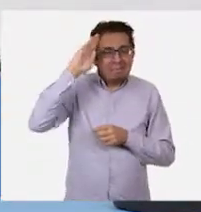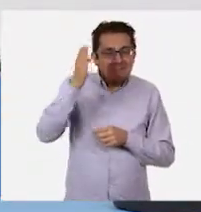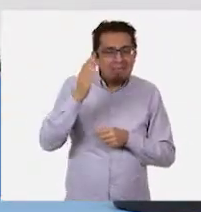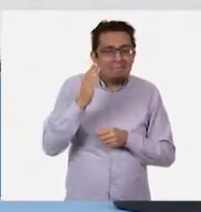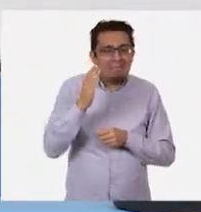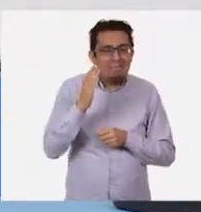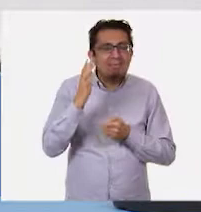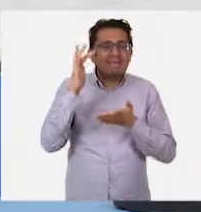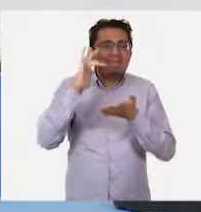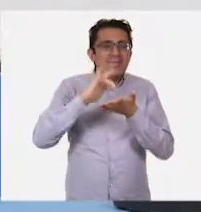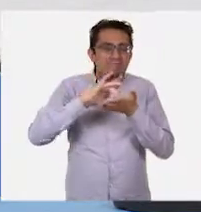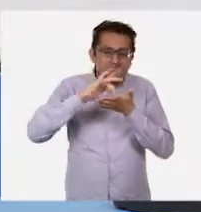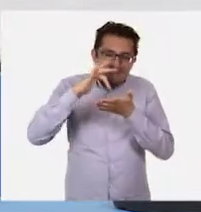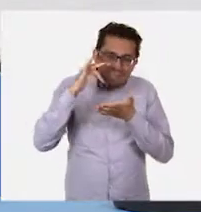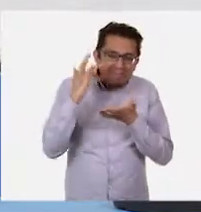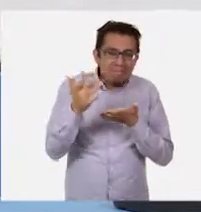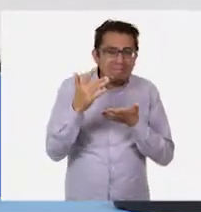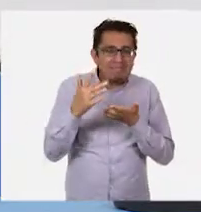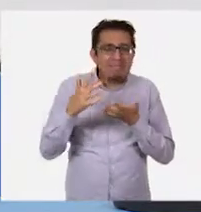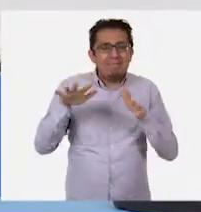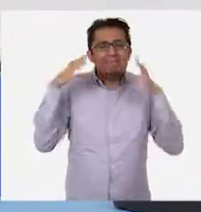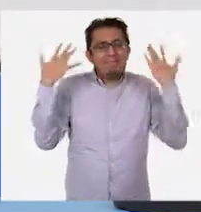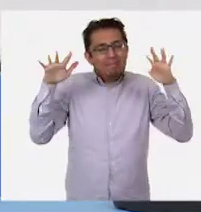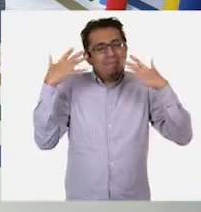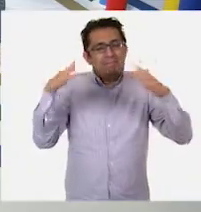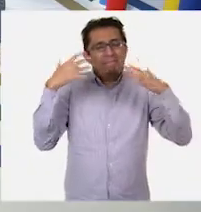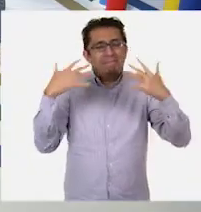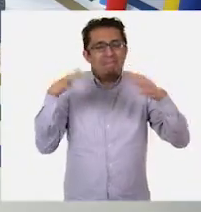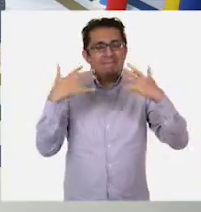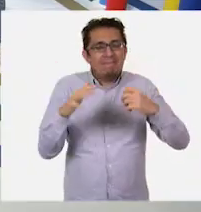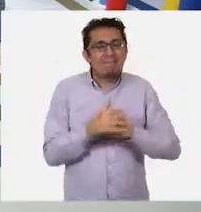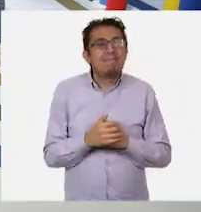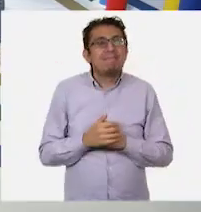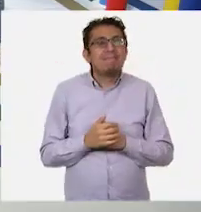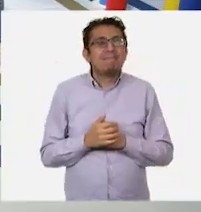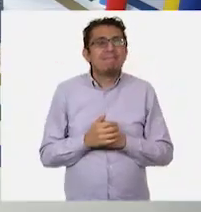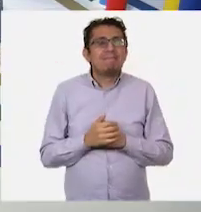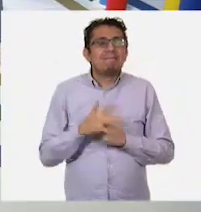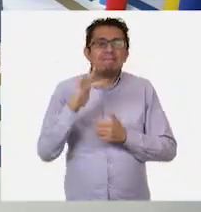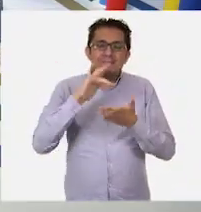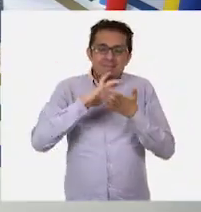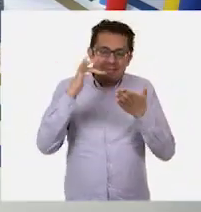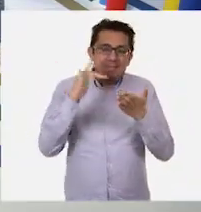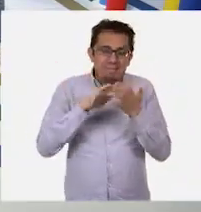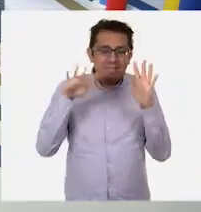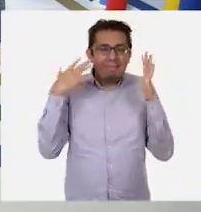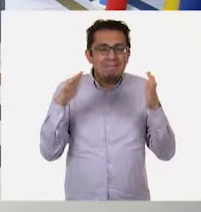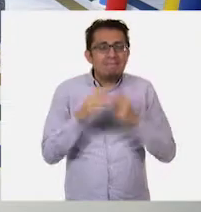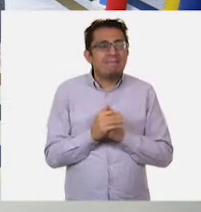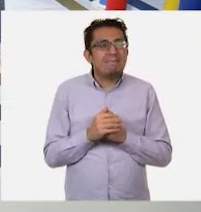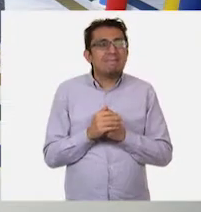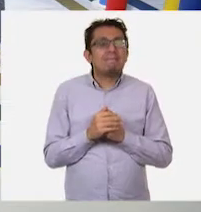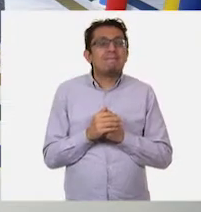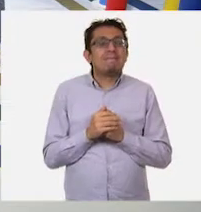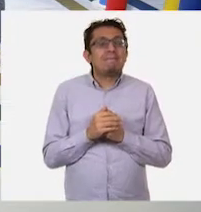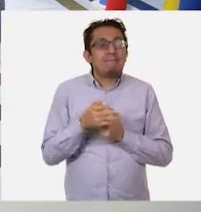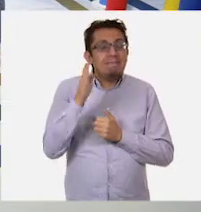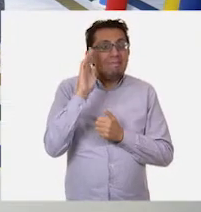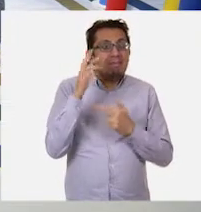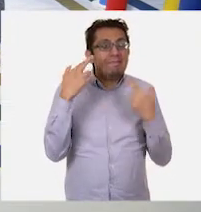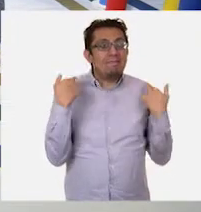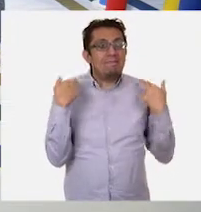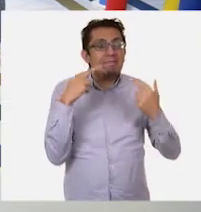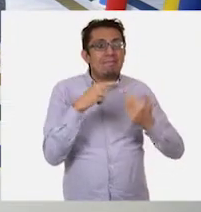¡Muchísimas gracias! ¡Gracias! ¡Vaya! ¡Qué recibimiento! ¡Hola, maestro Pedro! ¡Hola! ¡Hola,